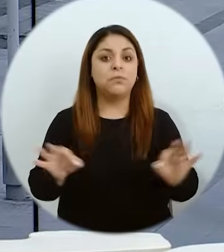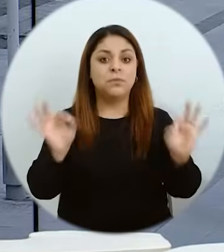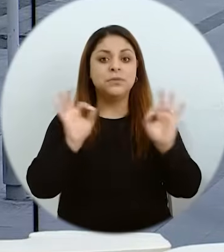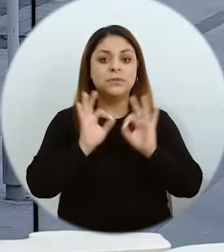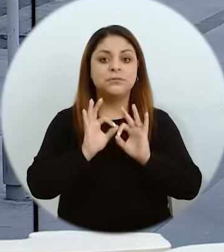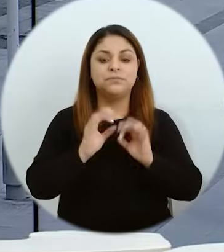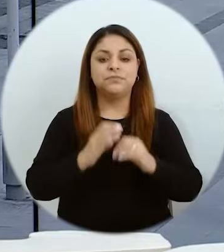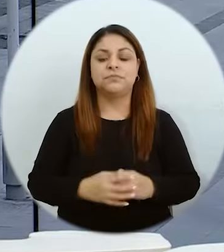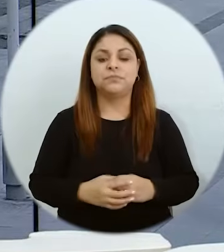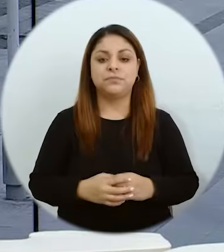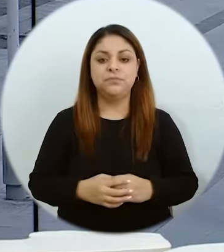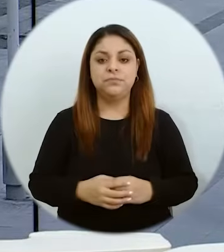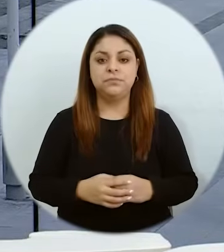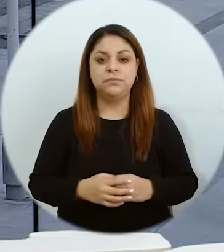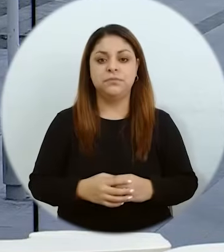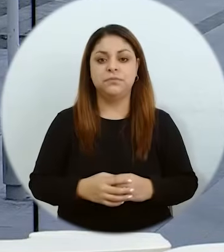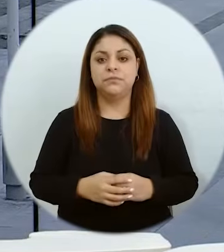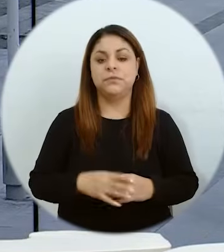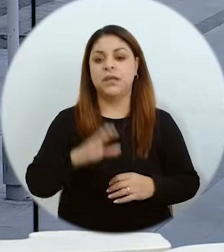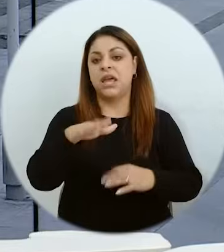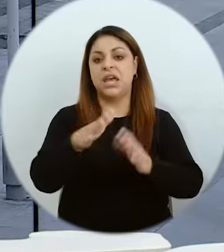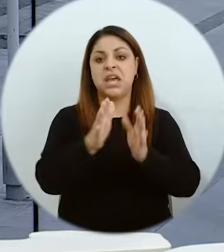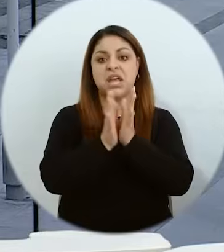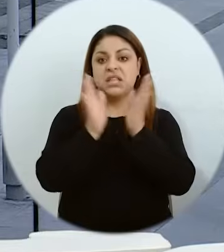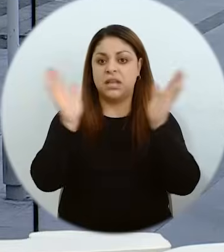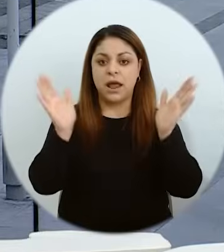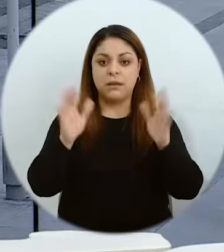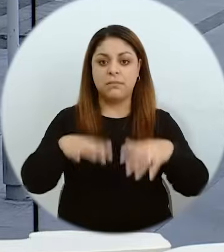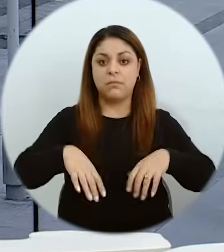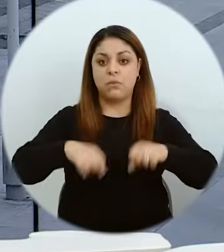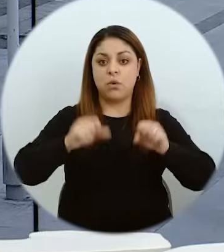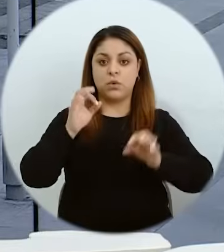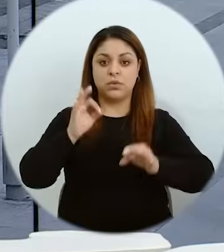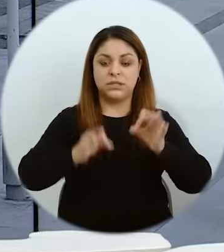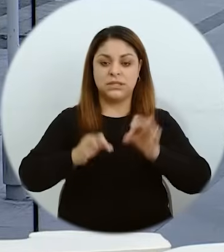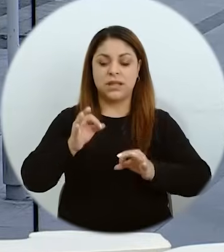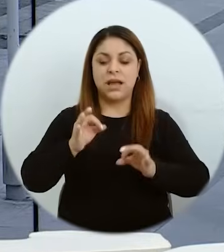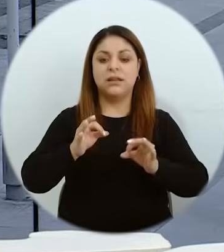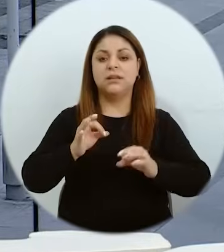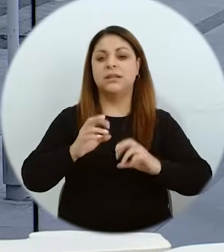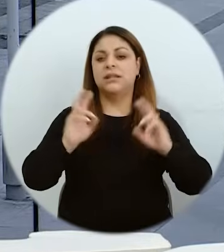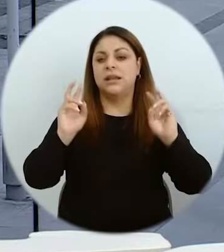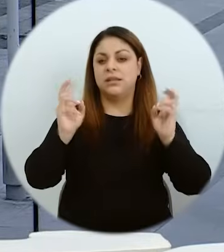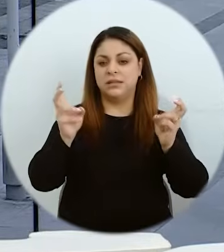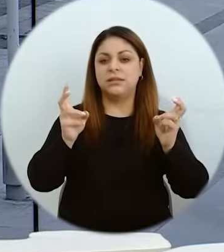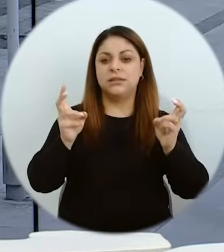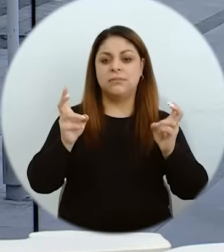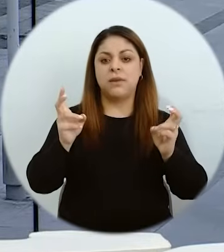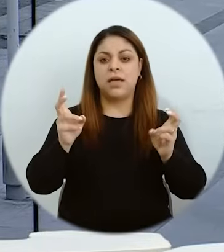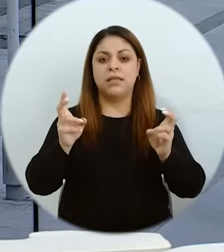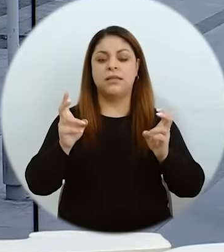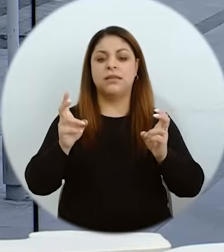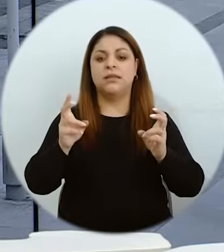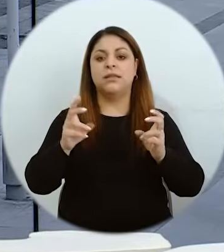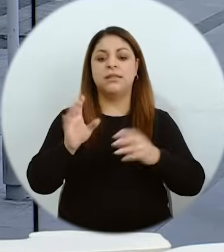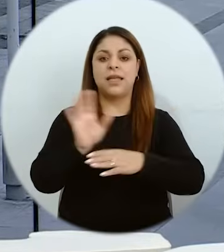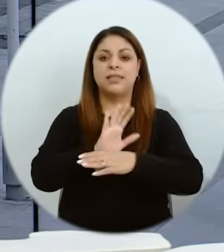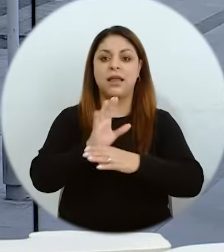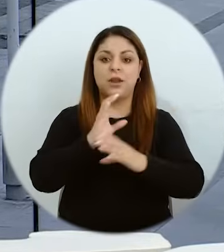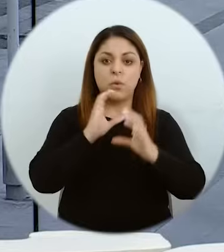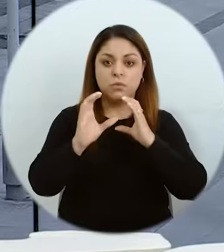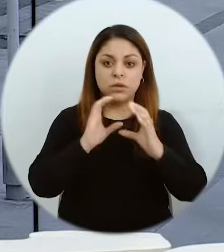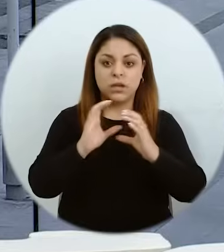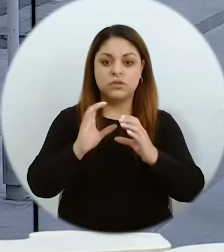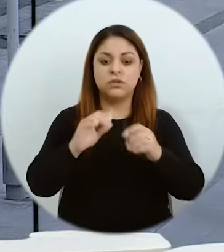ejemplo muy importante. En términos generales, al Poder Judicial, en el asunto de